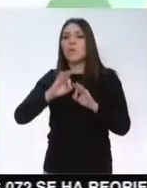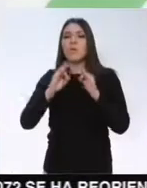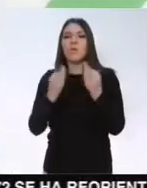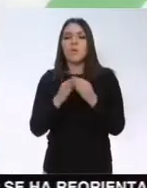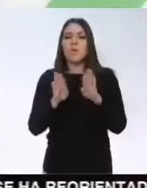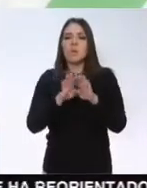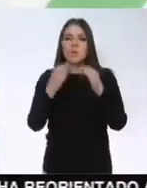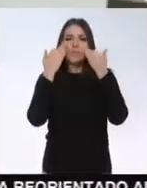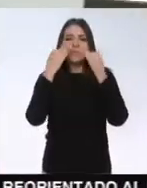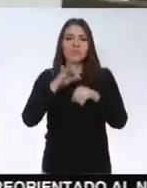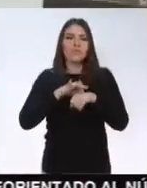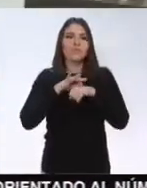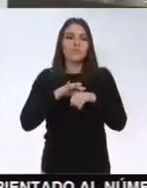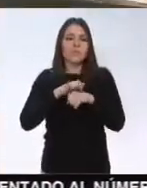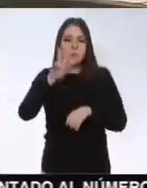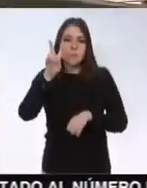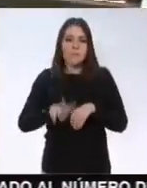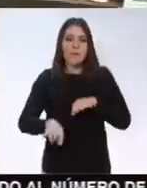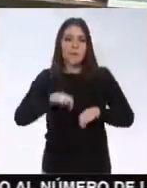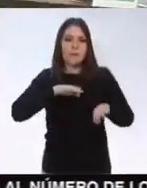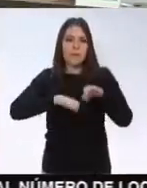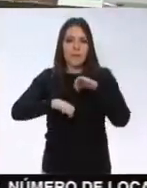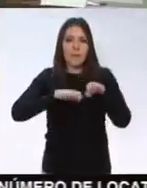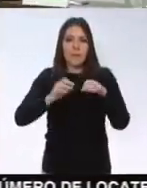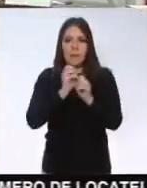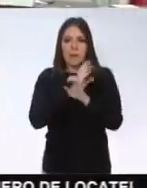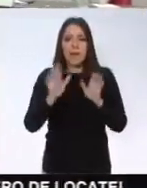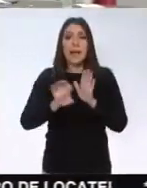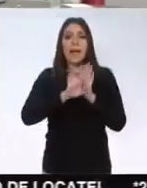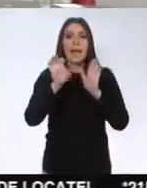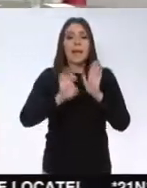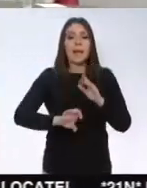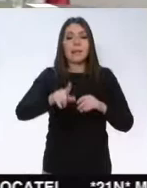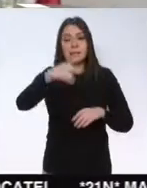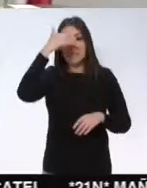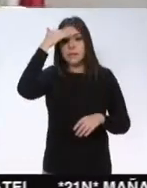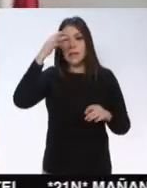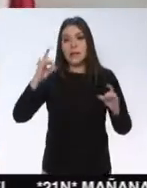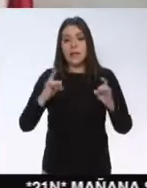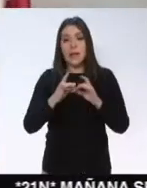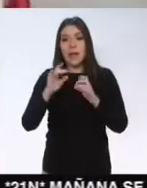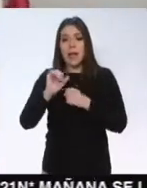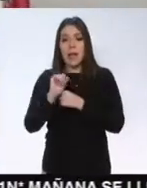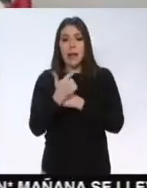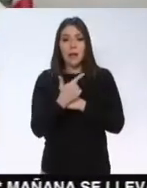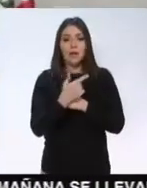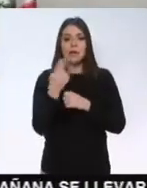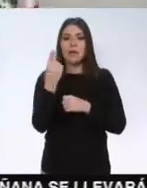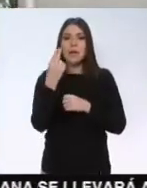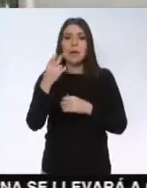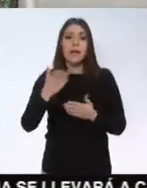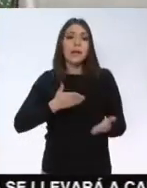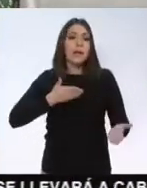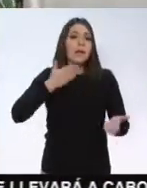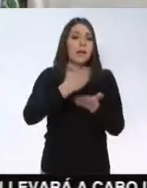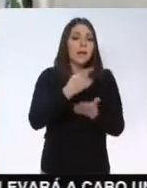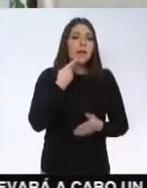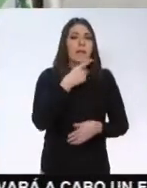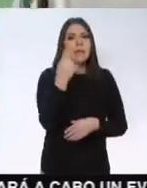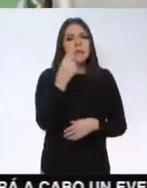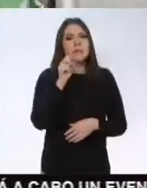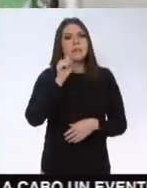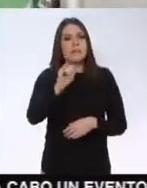Que la gente cuando vaya sepa que va a pasar algo, que va a ser atendido y que no va a haber impunidad,